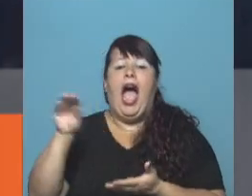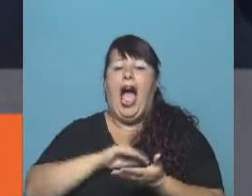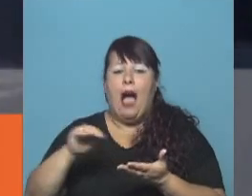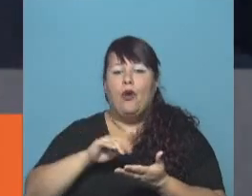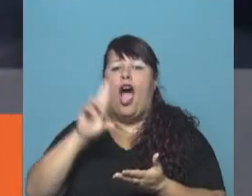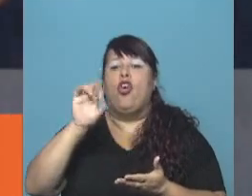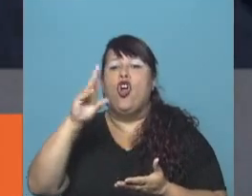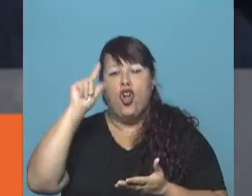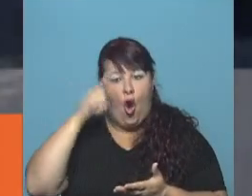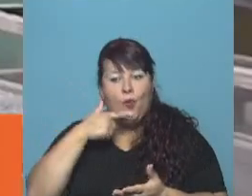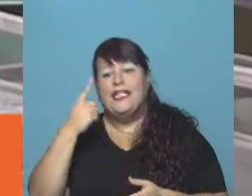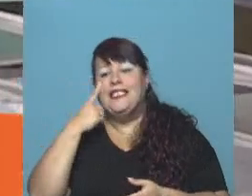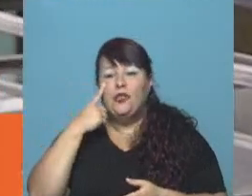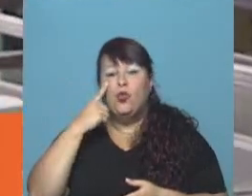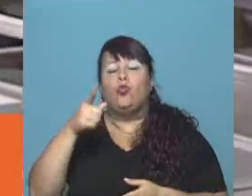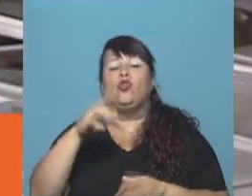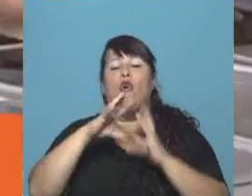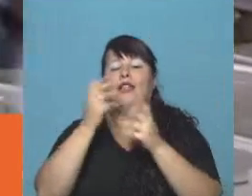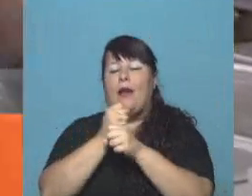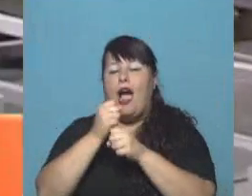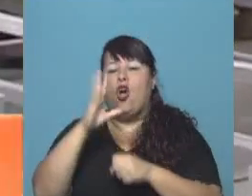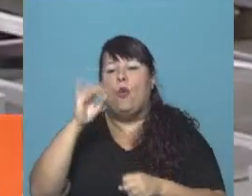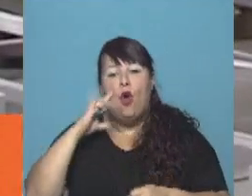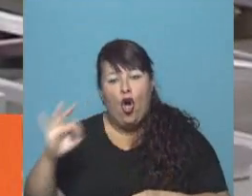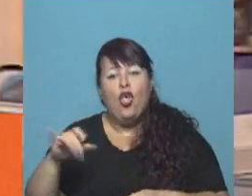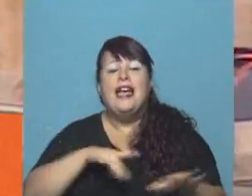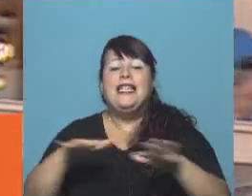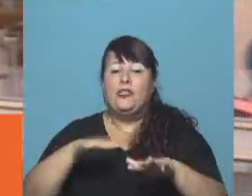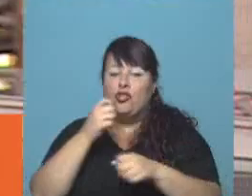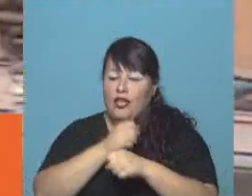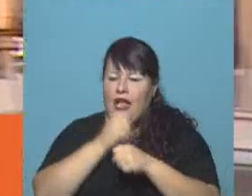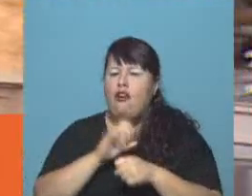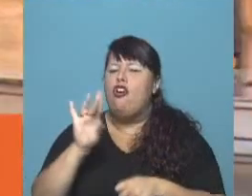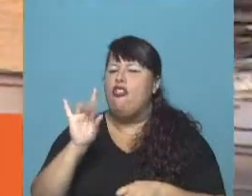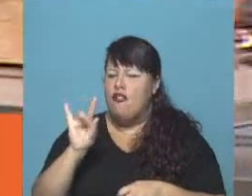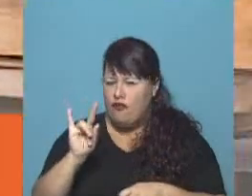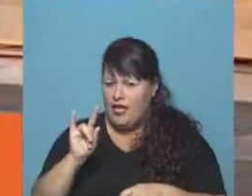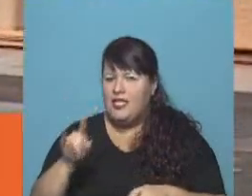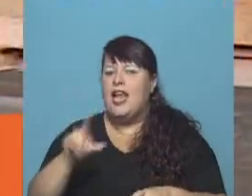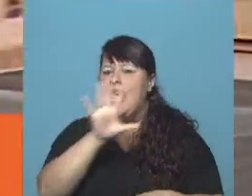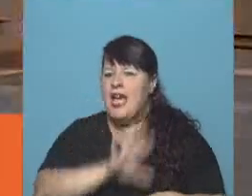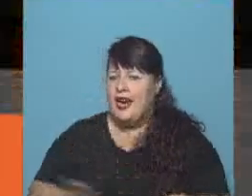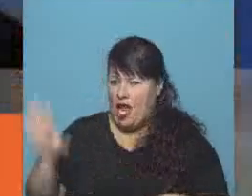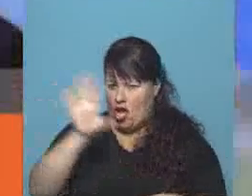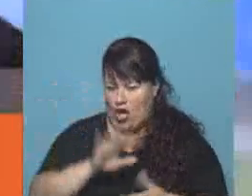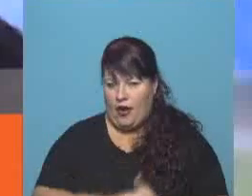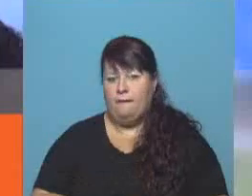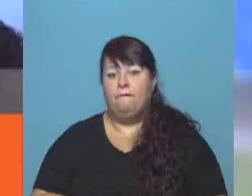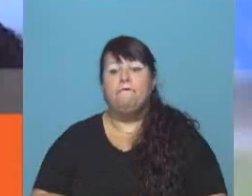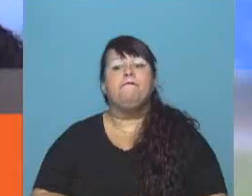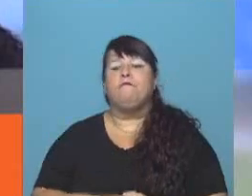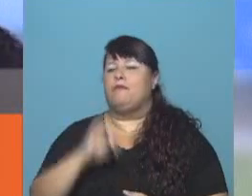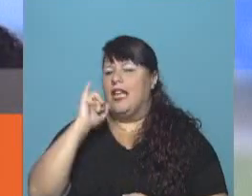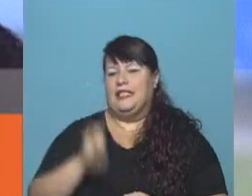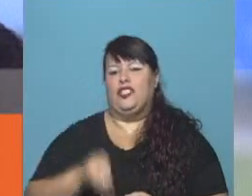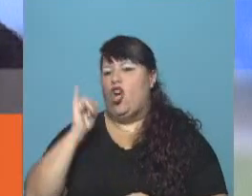Alberto Robles, del Instituto del Mundo del Trabajo Julio Godio, la situación laboral es complicada a nivel regional. Es